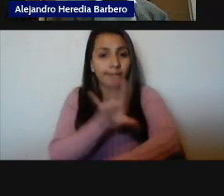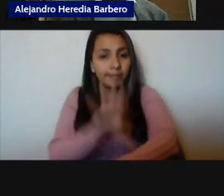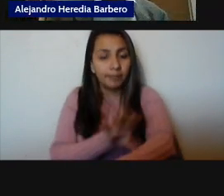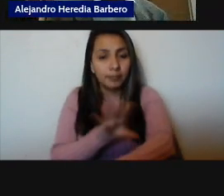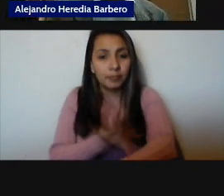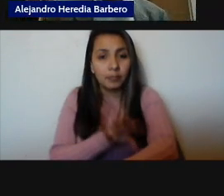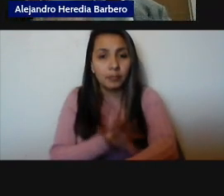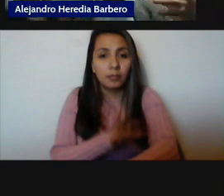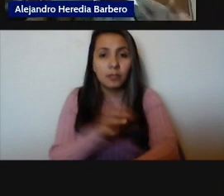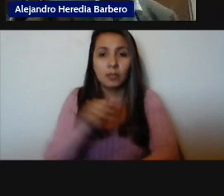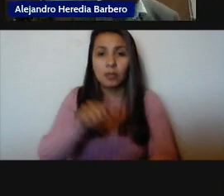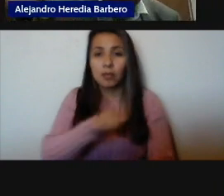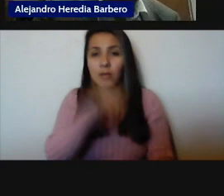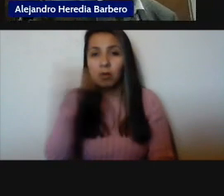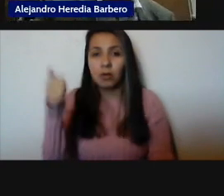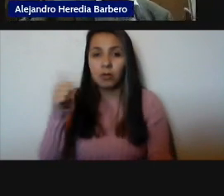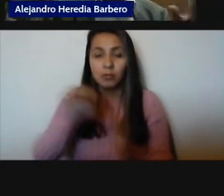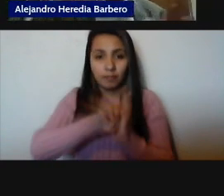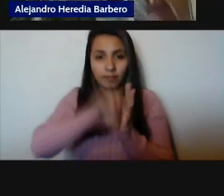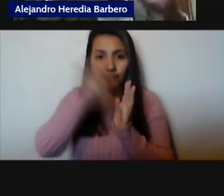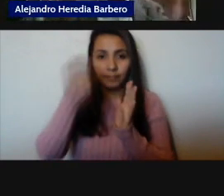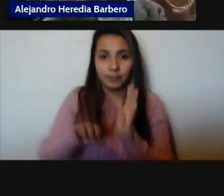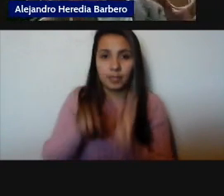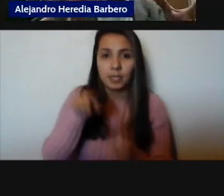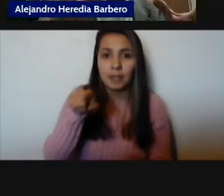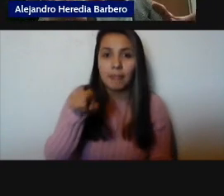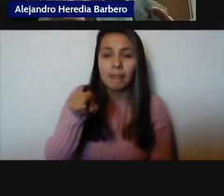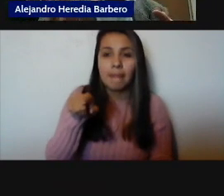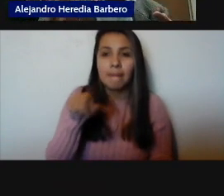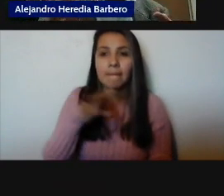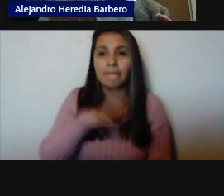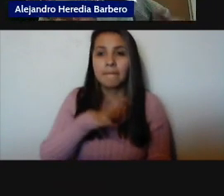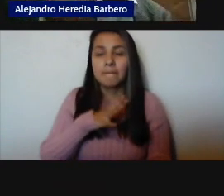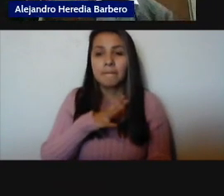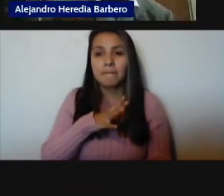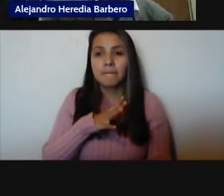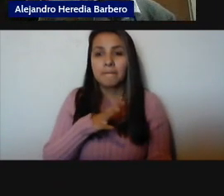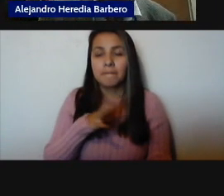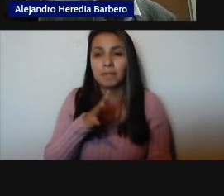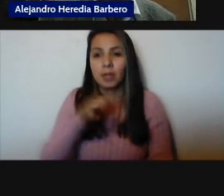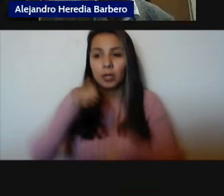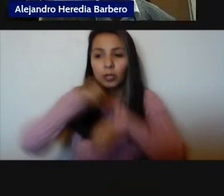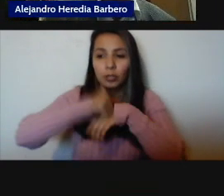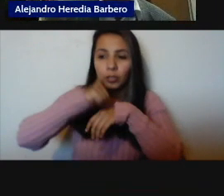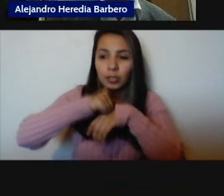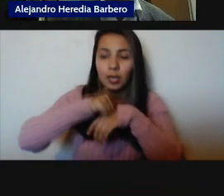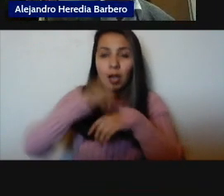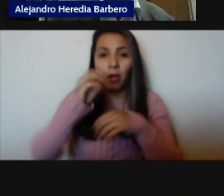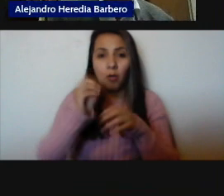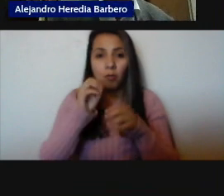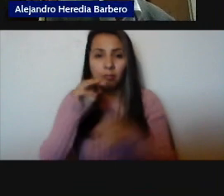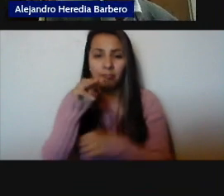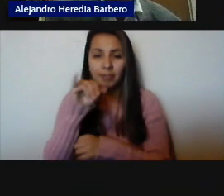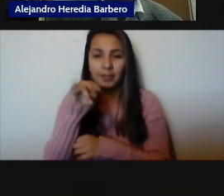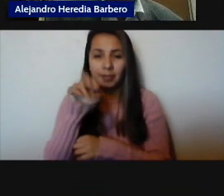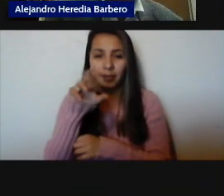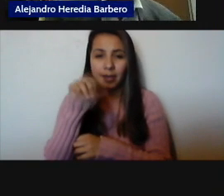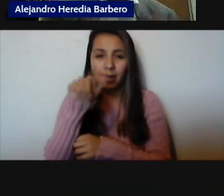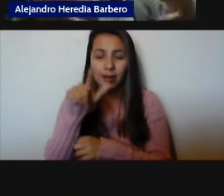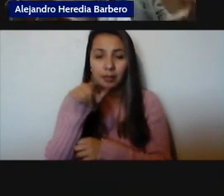energía, y en otro momento, por ejemplo, ese mismo sistema inorgánico que es rico en minerales o en material